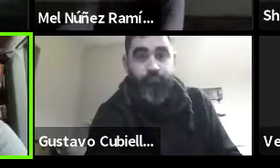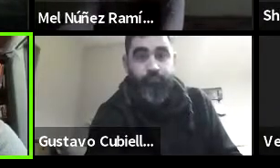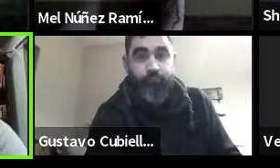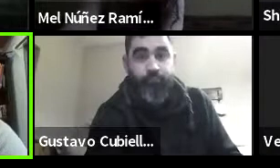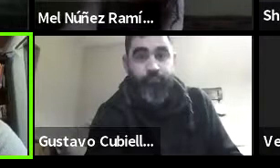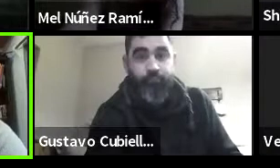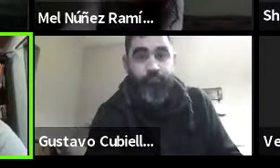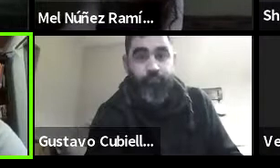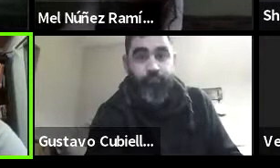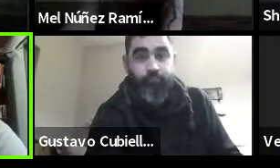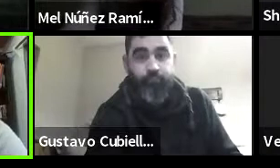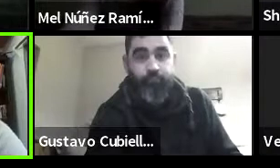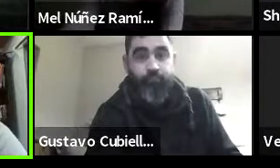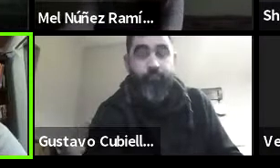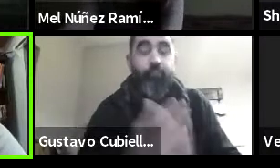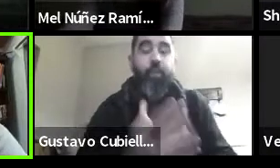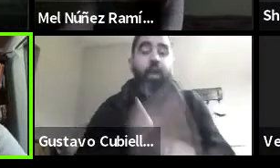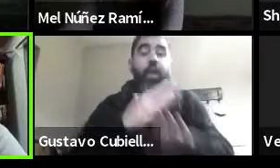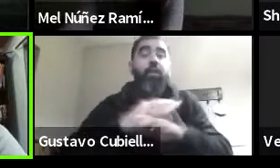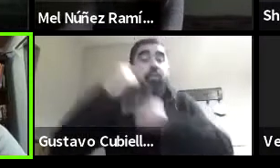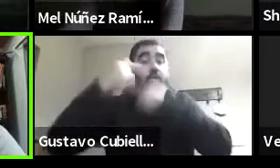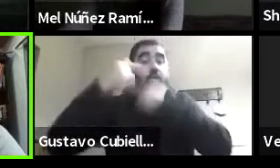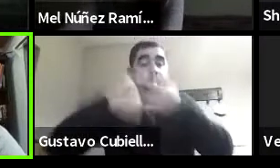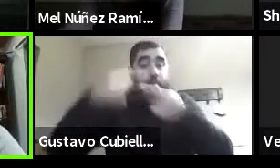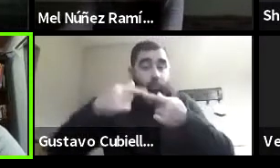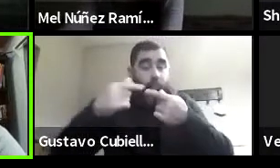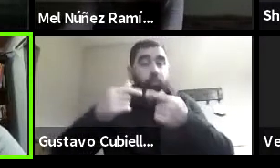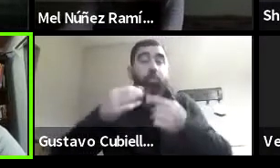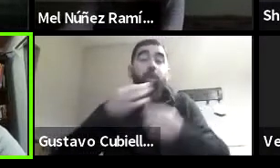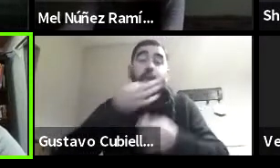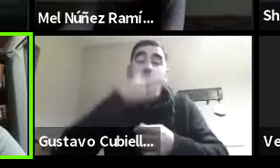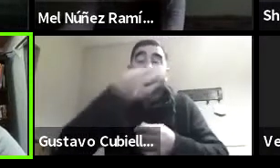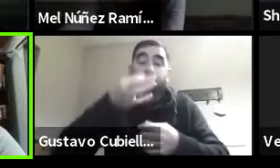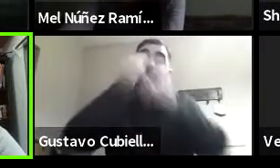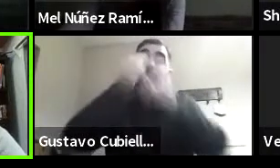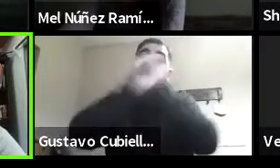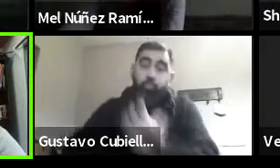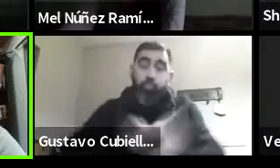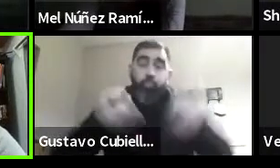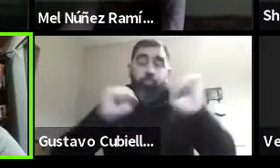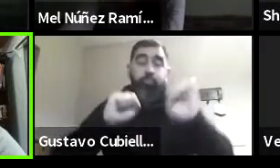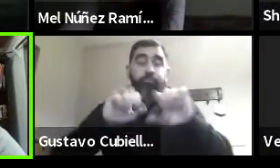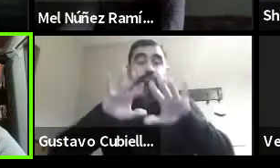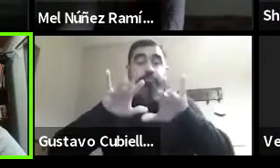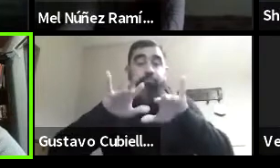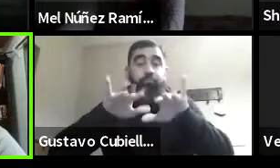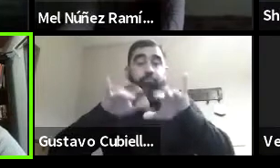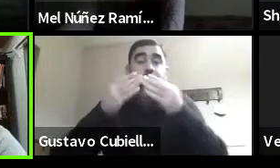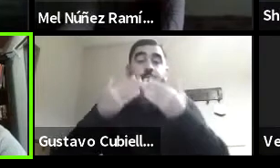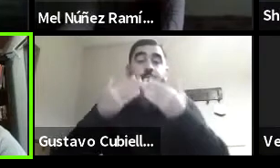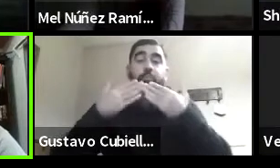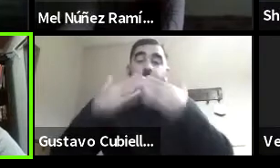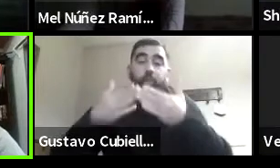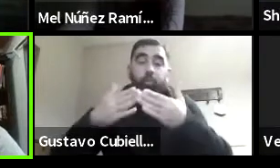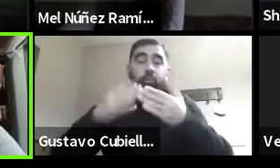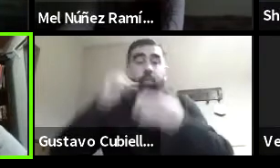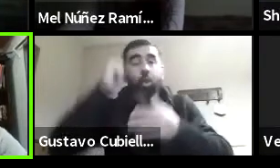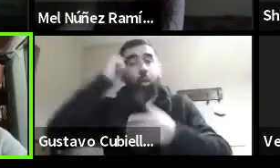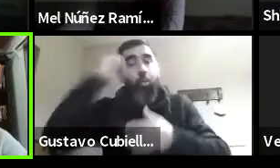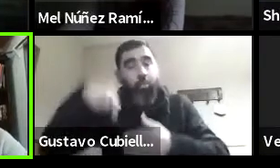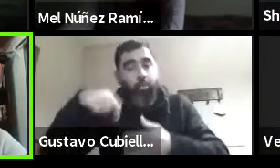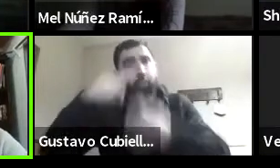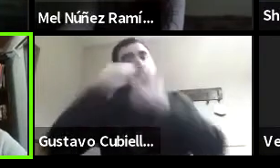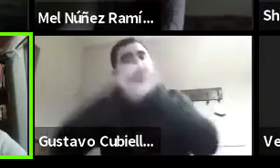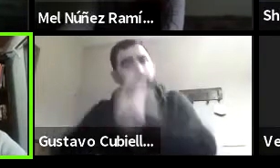prosigamos, recordarles que pueden mediante el chat, hacer comentarios,